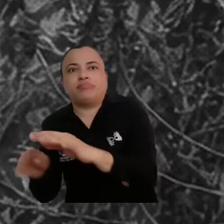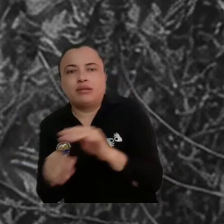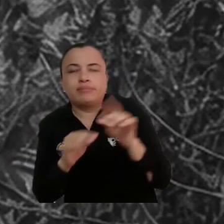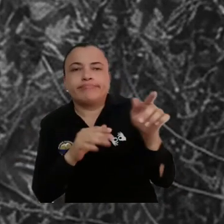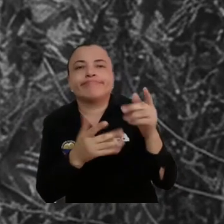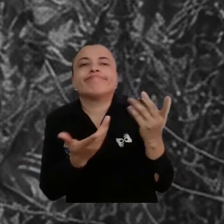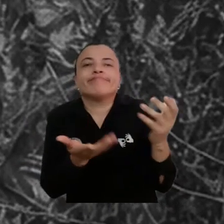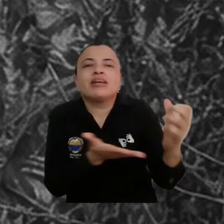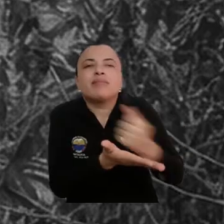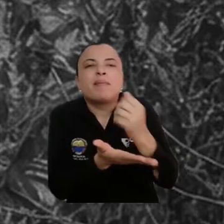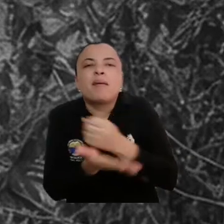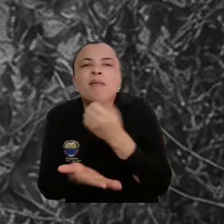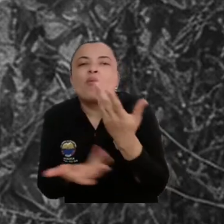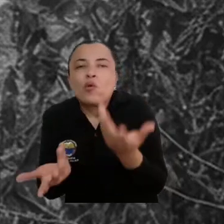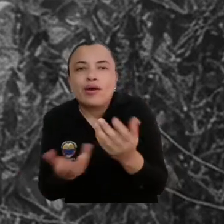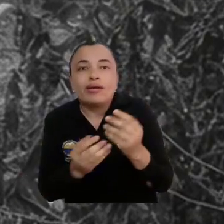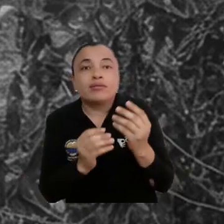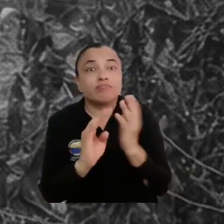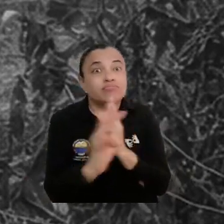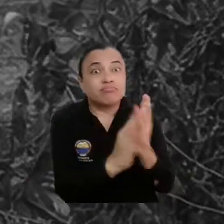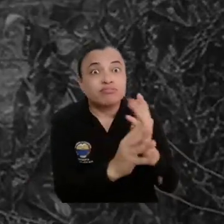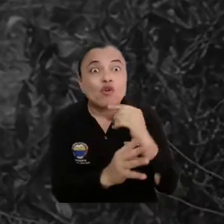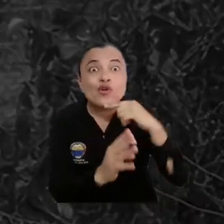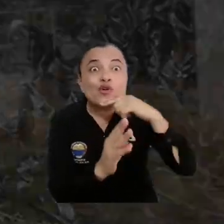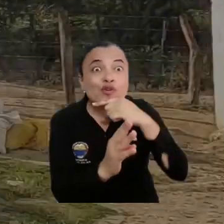en temporada de recolección cafetera.